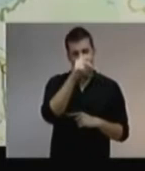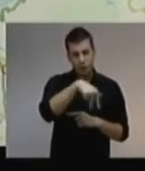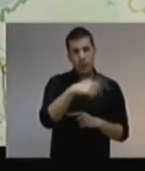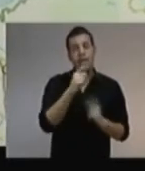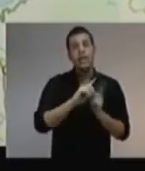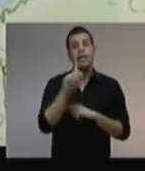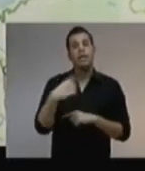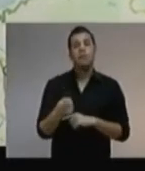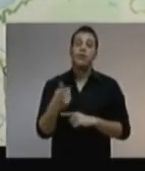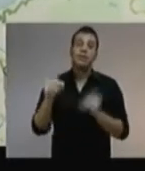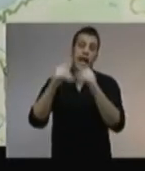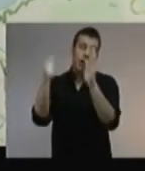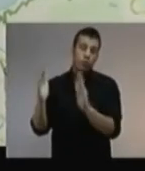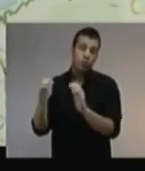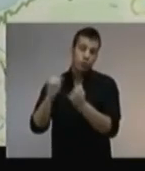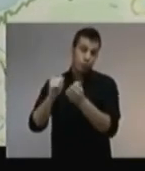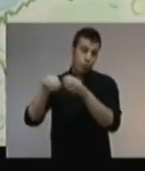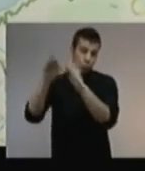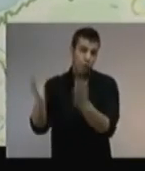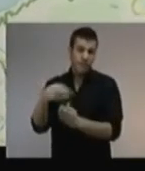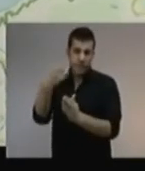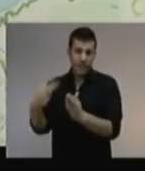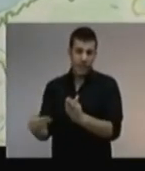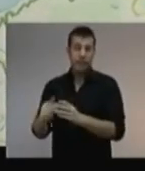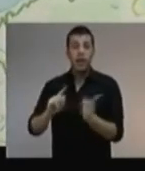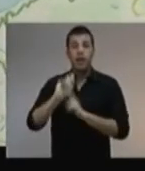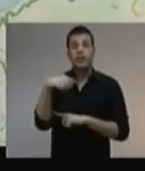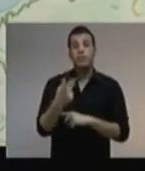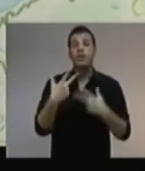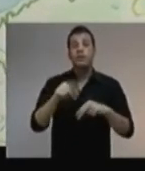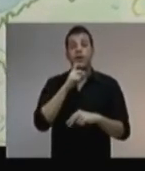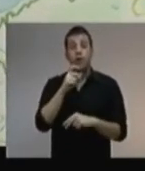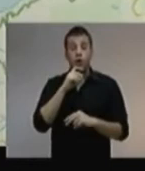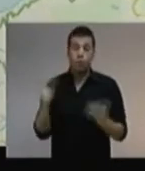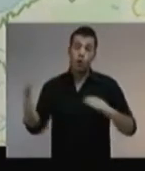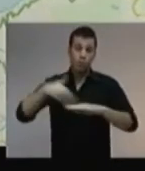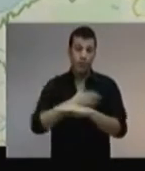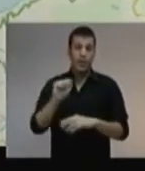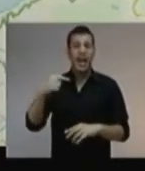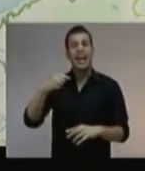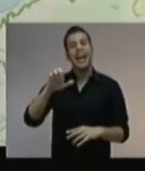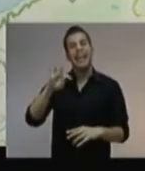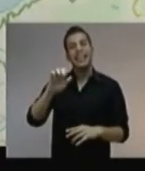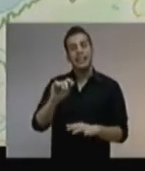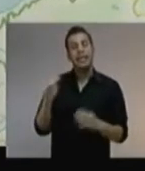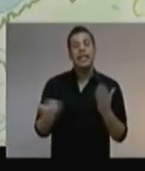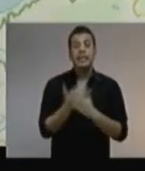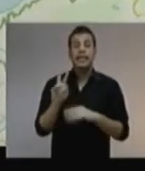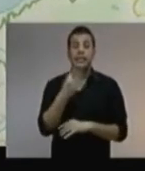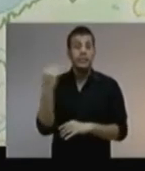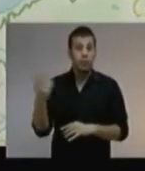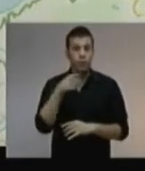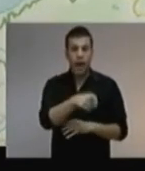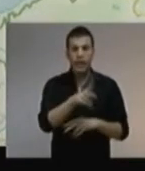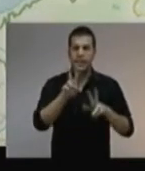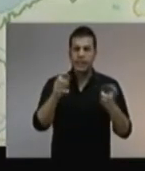desplazamos de nuevo al yacimiento de Cueva Pintada. Acabamos el día disfrutando de las vistas que ofrece el puerto de Agaete. En nuestro segundo día de viaje